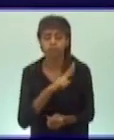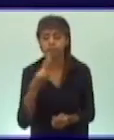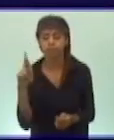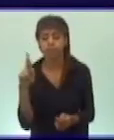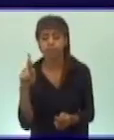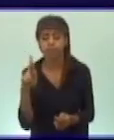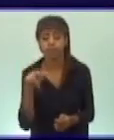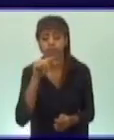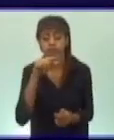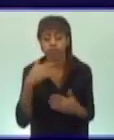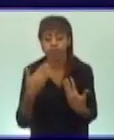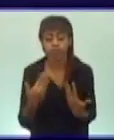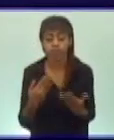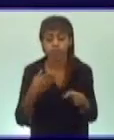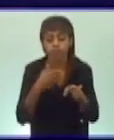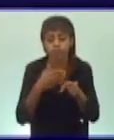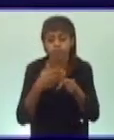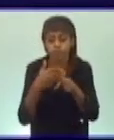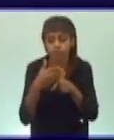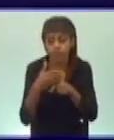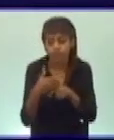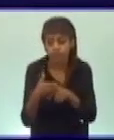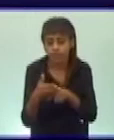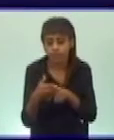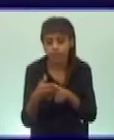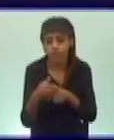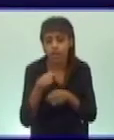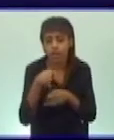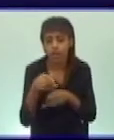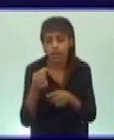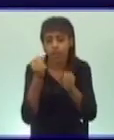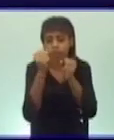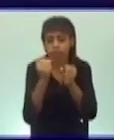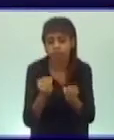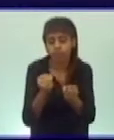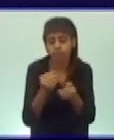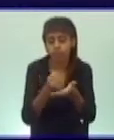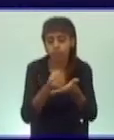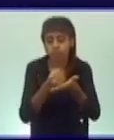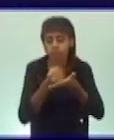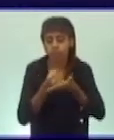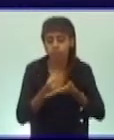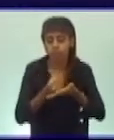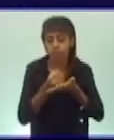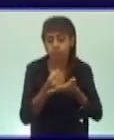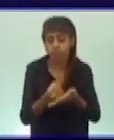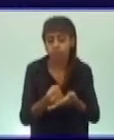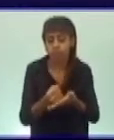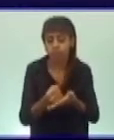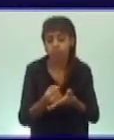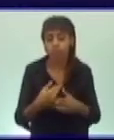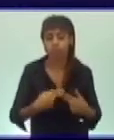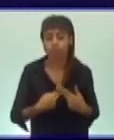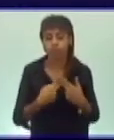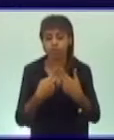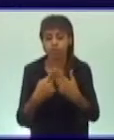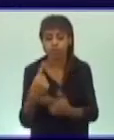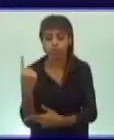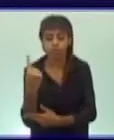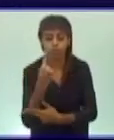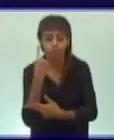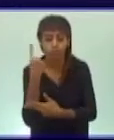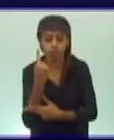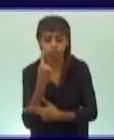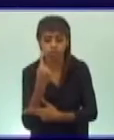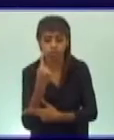el partido continuador de ese indiscutible aporte de nuestro héroe nacional al fundar el Partido